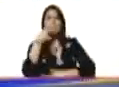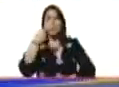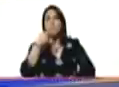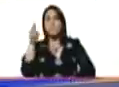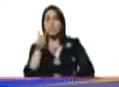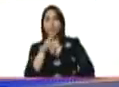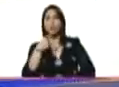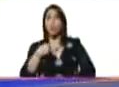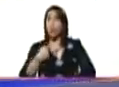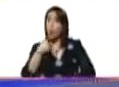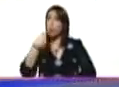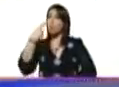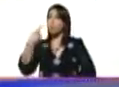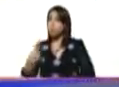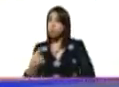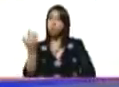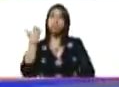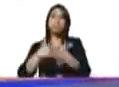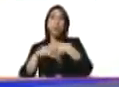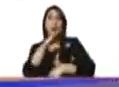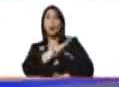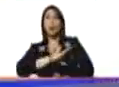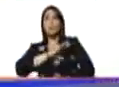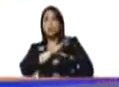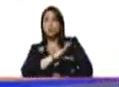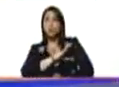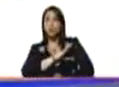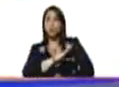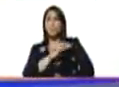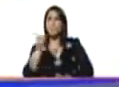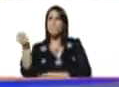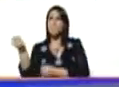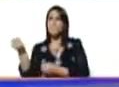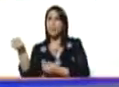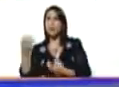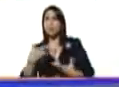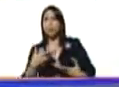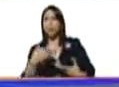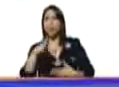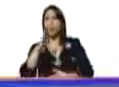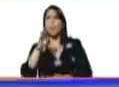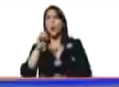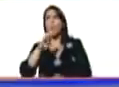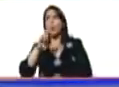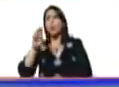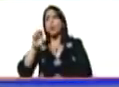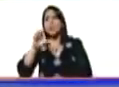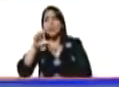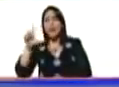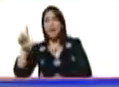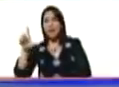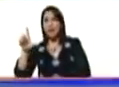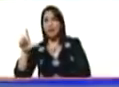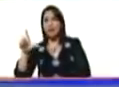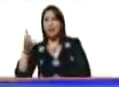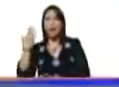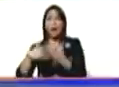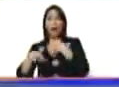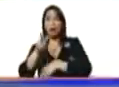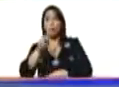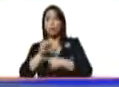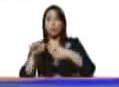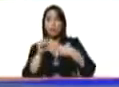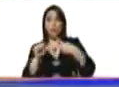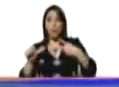Yo se lo decía a la comisión que mandó Josep Borrell hace dos semanas, que hablé con ellos a través del teléfono, de la